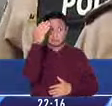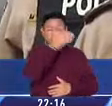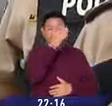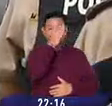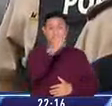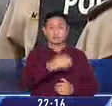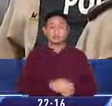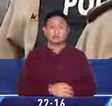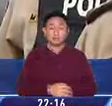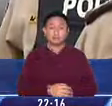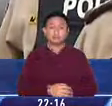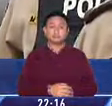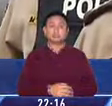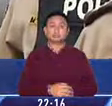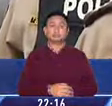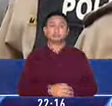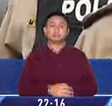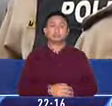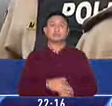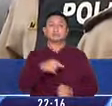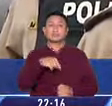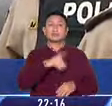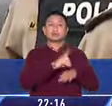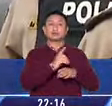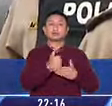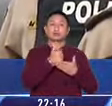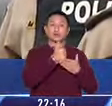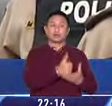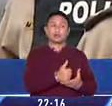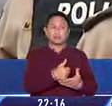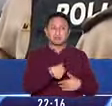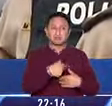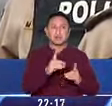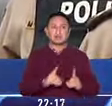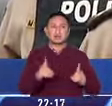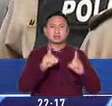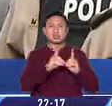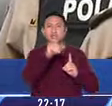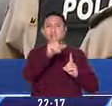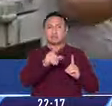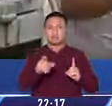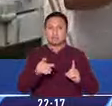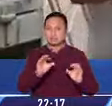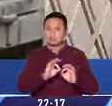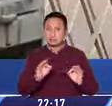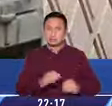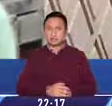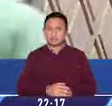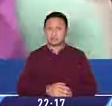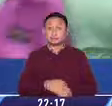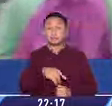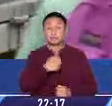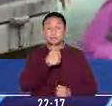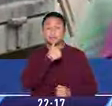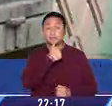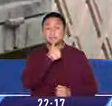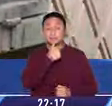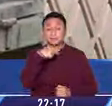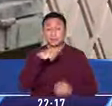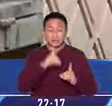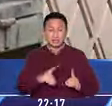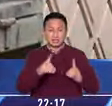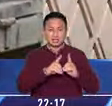diferentes hospitales para ser atendidos. No se tiene todavía los datos de las personas heridas. Un pronóstico reservado, no tenemos todavía el